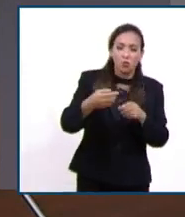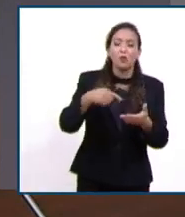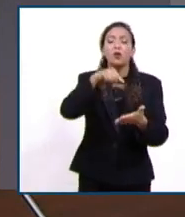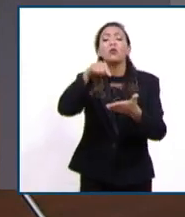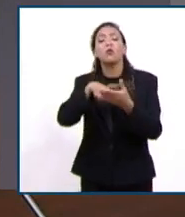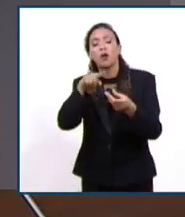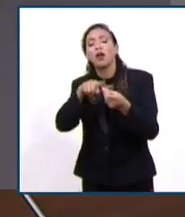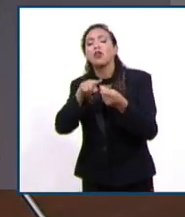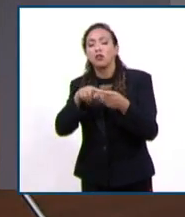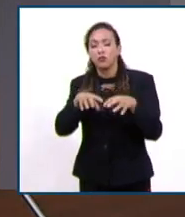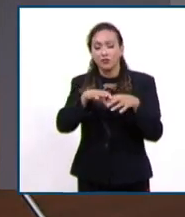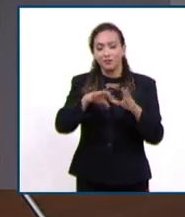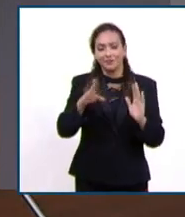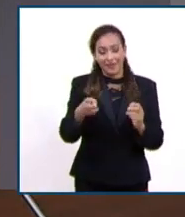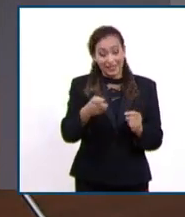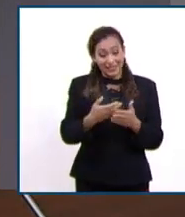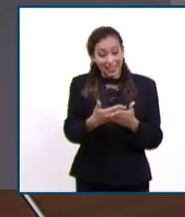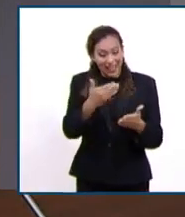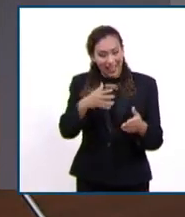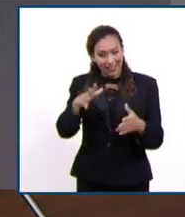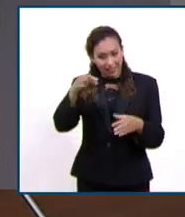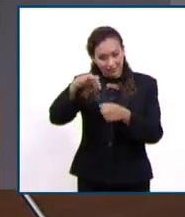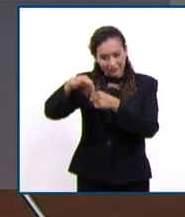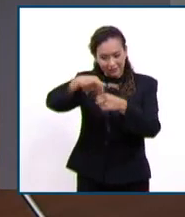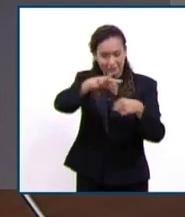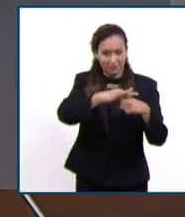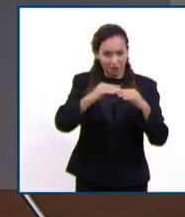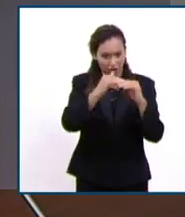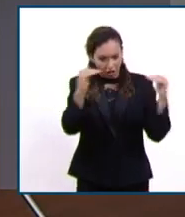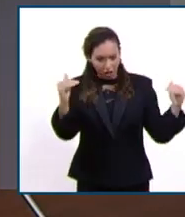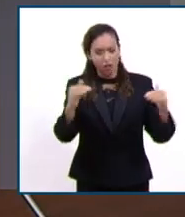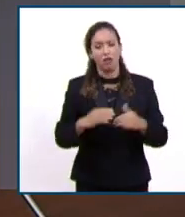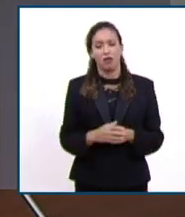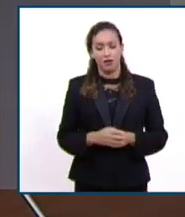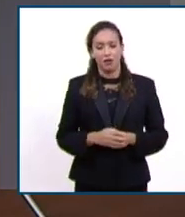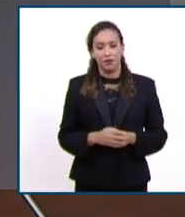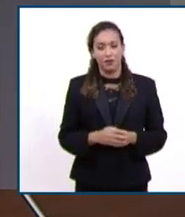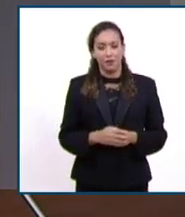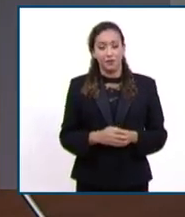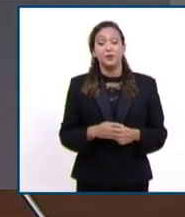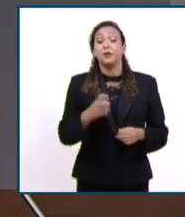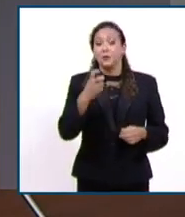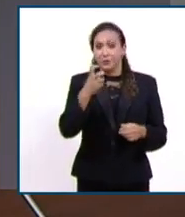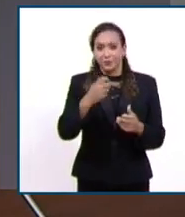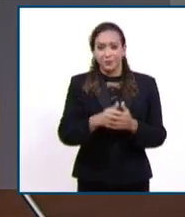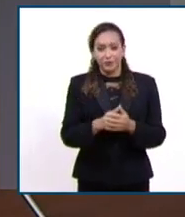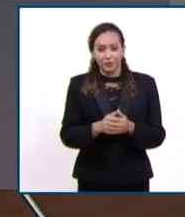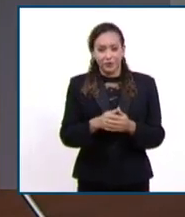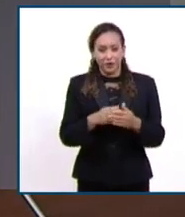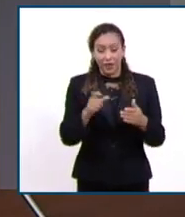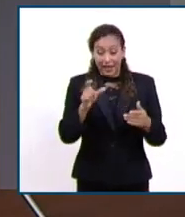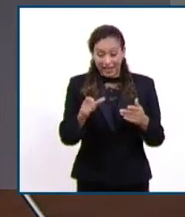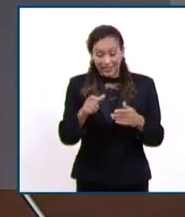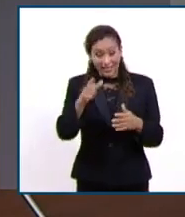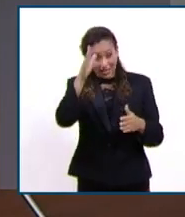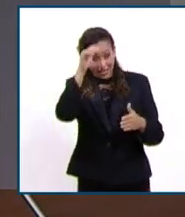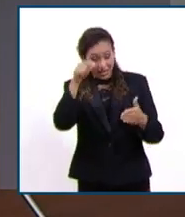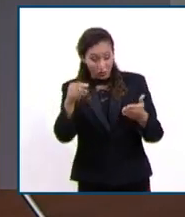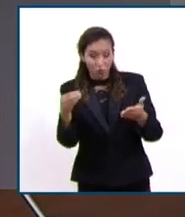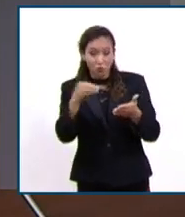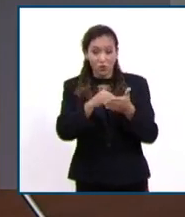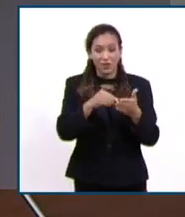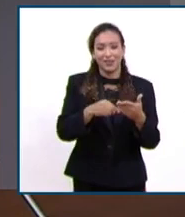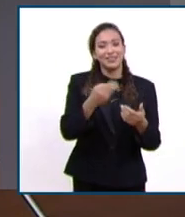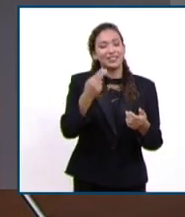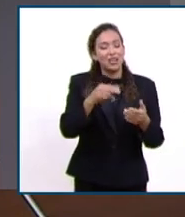debates fueron aprobados en un acuerdo previo sin que fuera controvertido en su oportunidad. Así, el acuerdo impugnado únicamente definió el